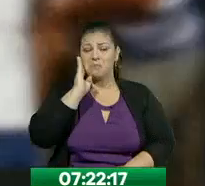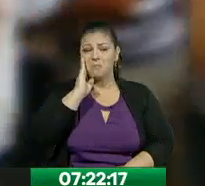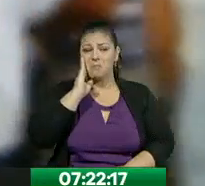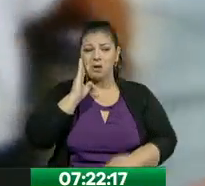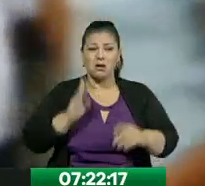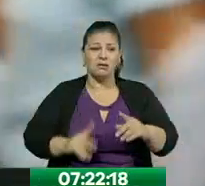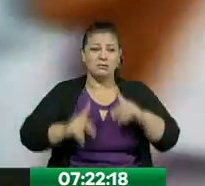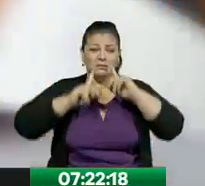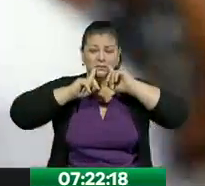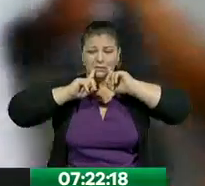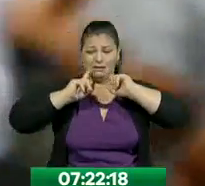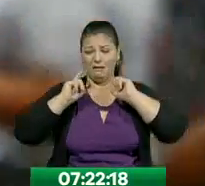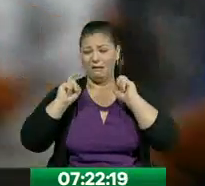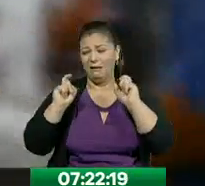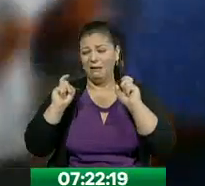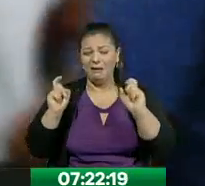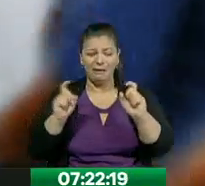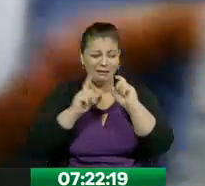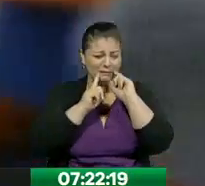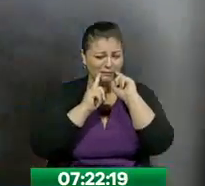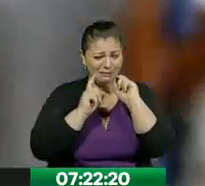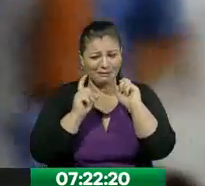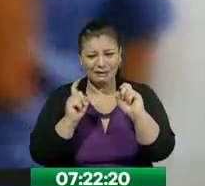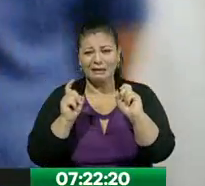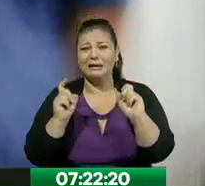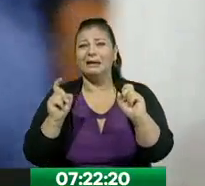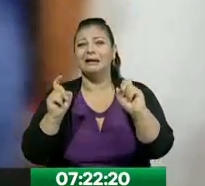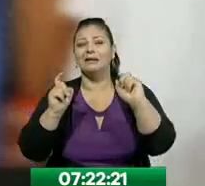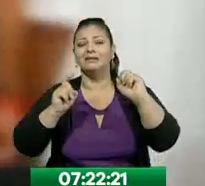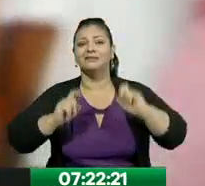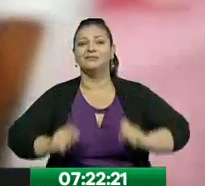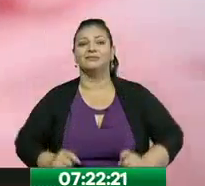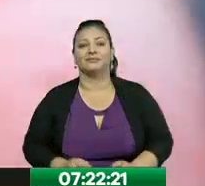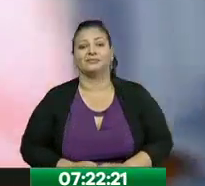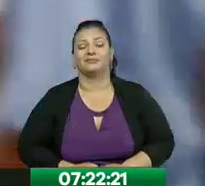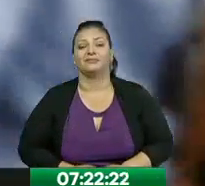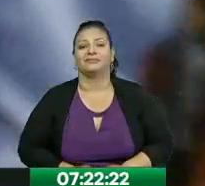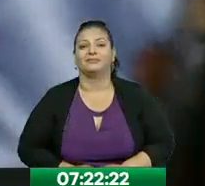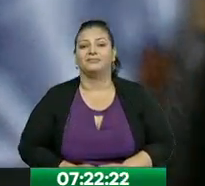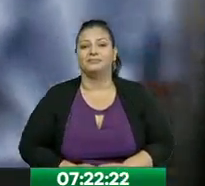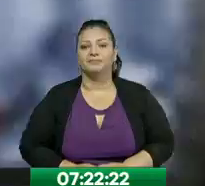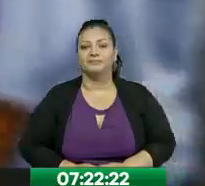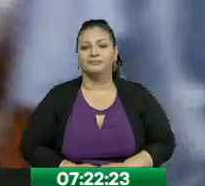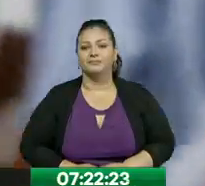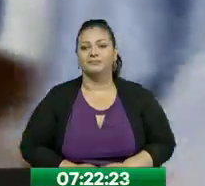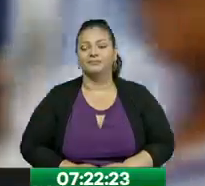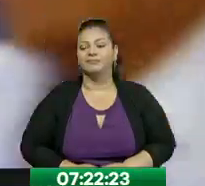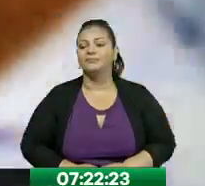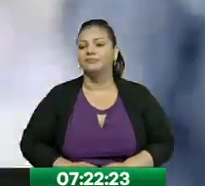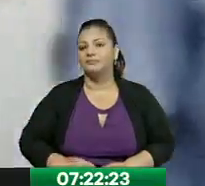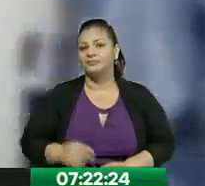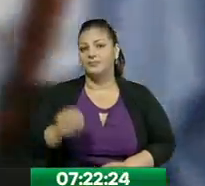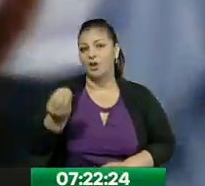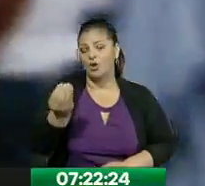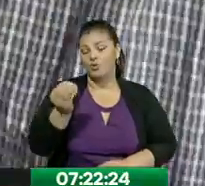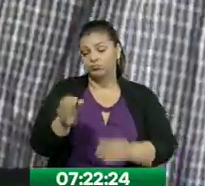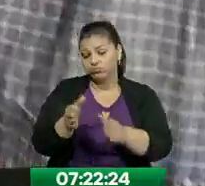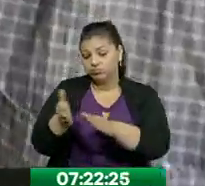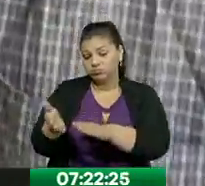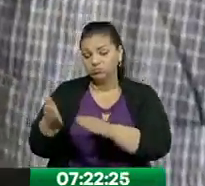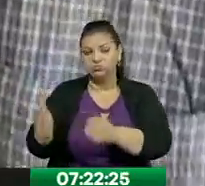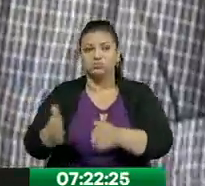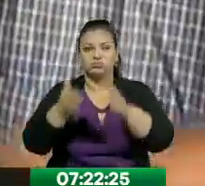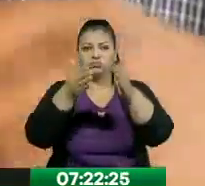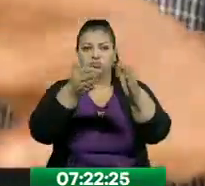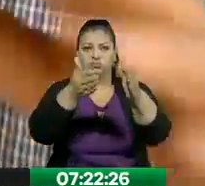Con el dolor que embarga a sus familiares, se realizó el velatorio del joven en el recinto La Paz. Yo me imagino que tiene que haber justicia,